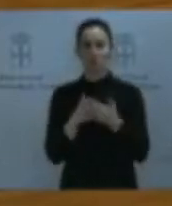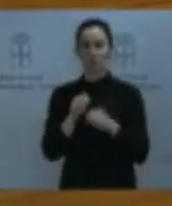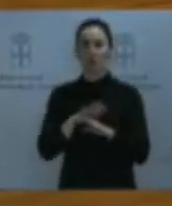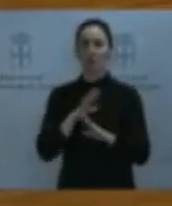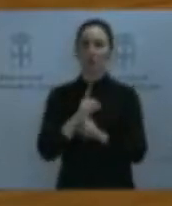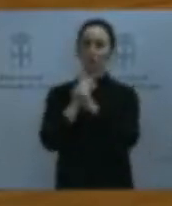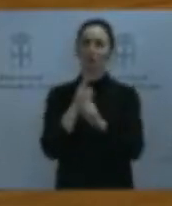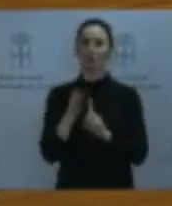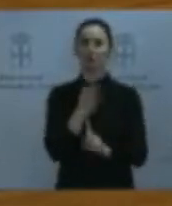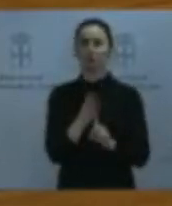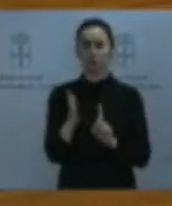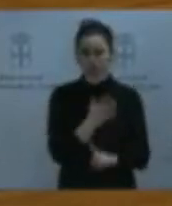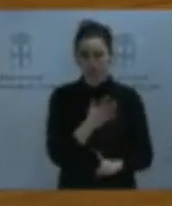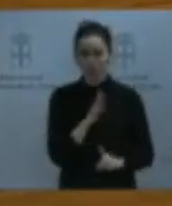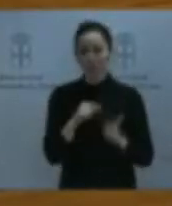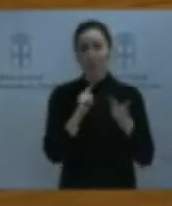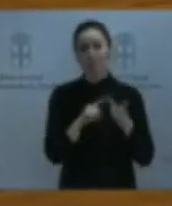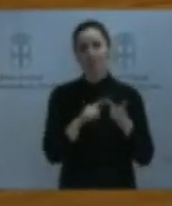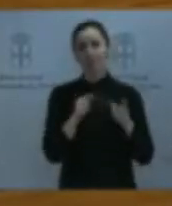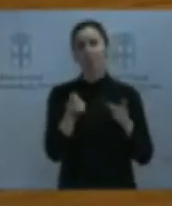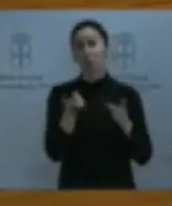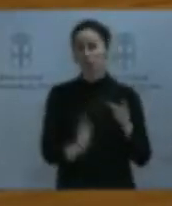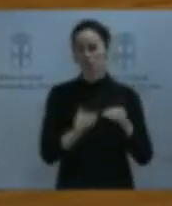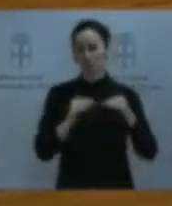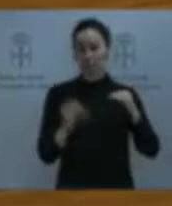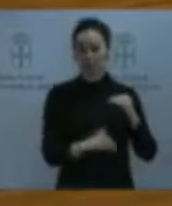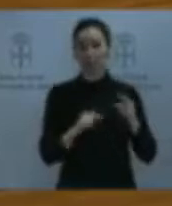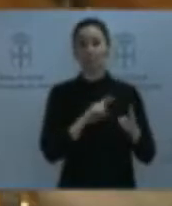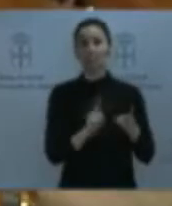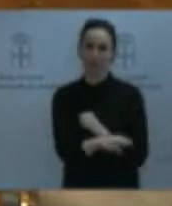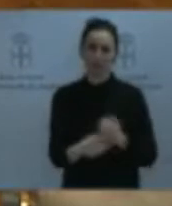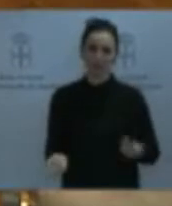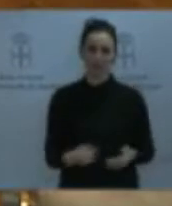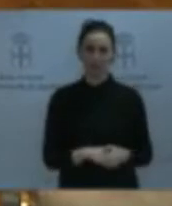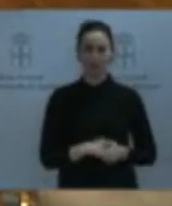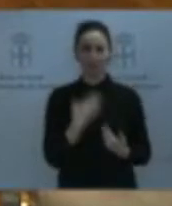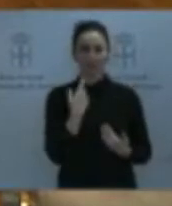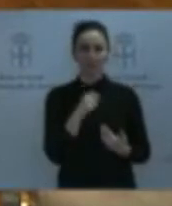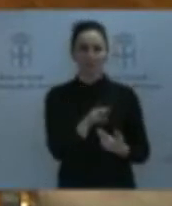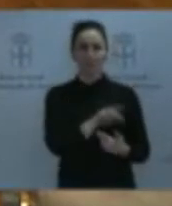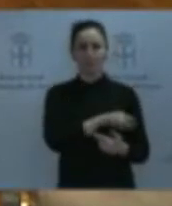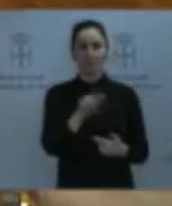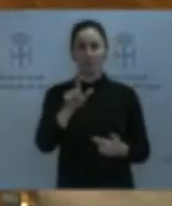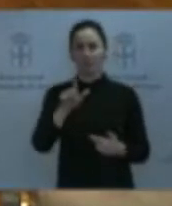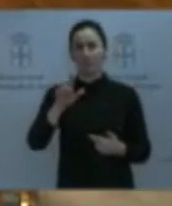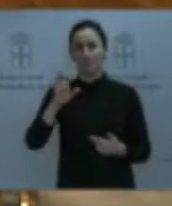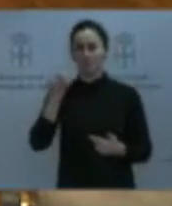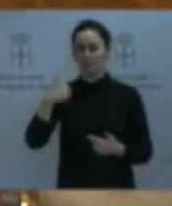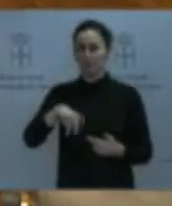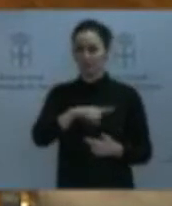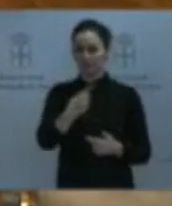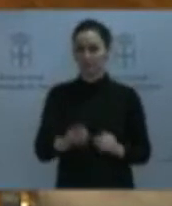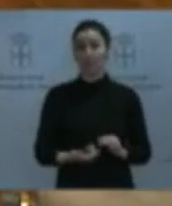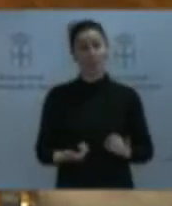y contra cualquier tipo de discriminación, en este caso contra las mujeres. Pues le agradezco, señor Fernández, que en